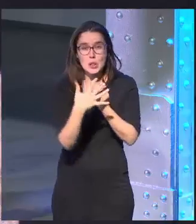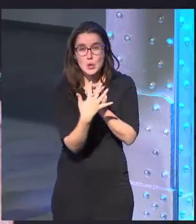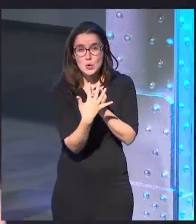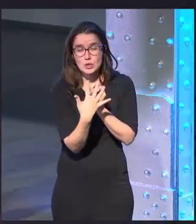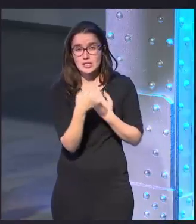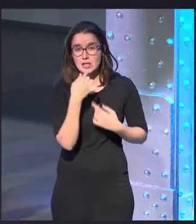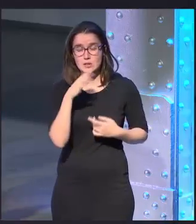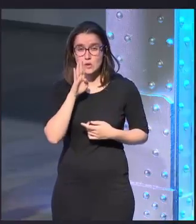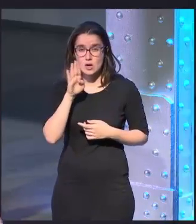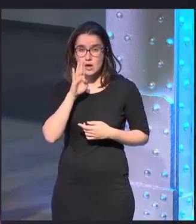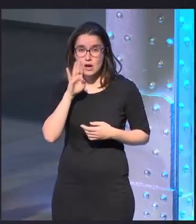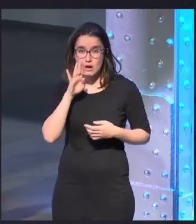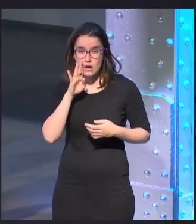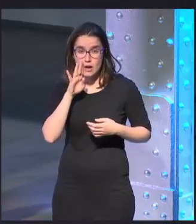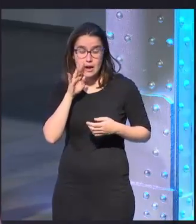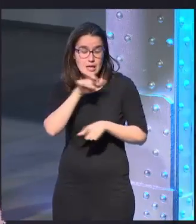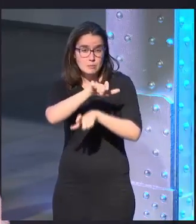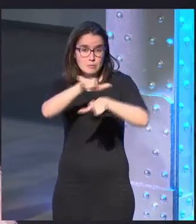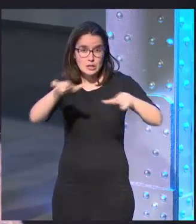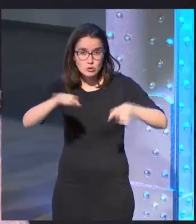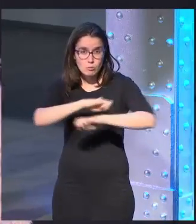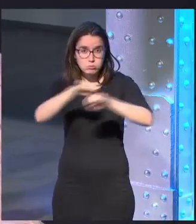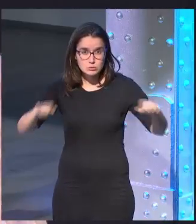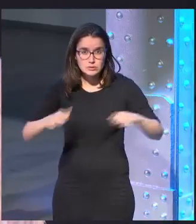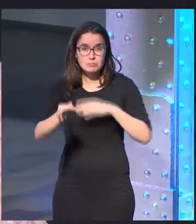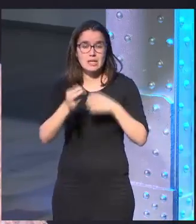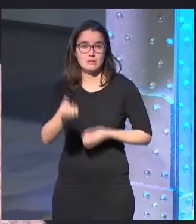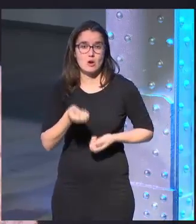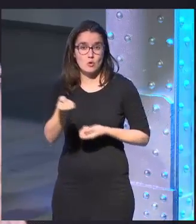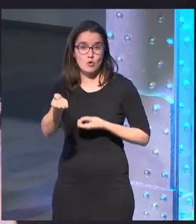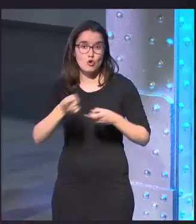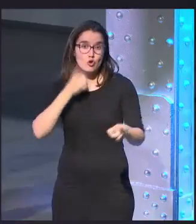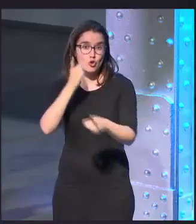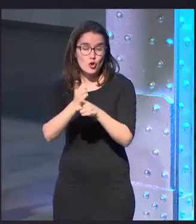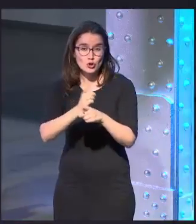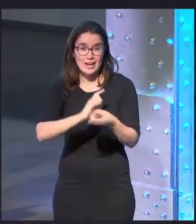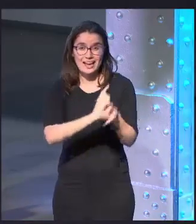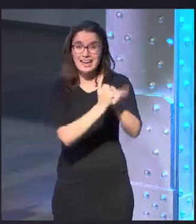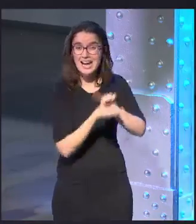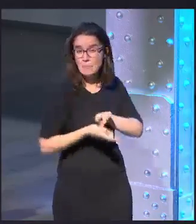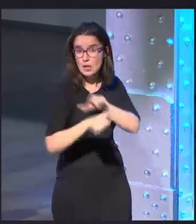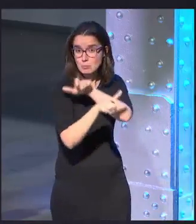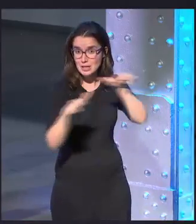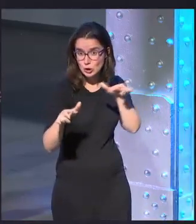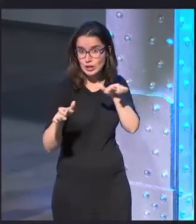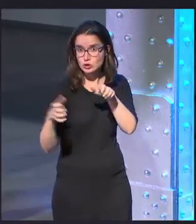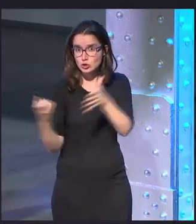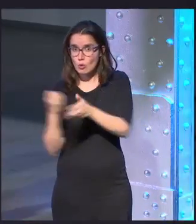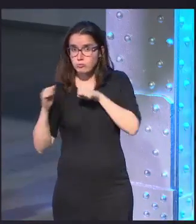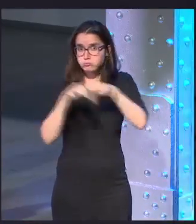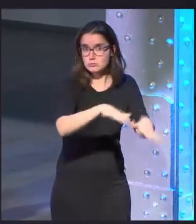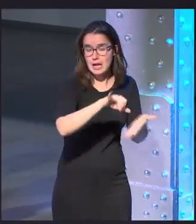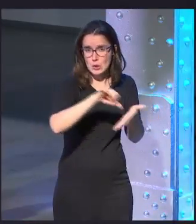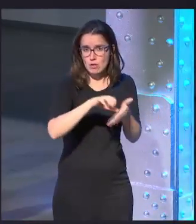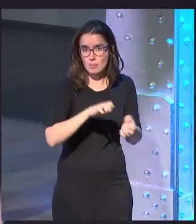se ha mencionado, que es a asentar la población y también a contribuir a luchar contra el cambio demográfico, que es también un problema que tenemos